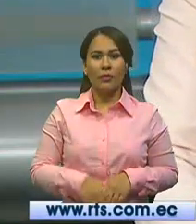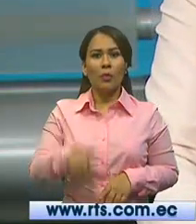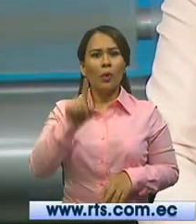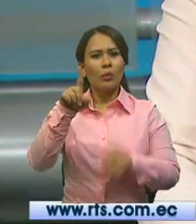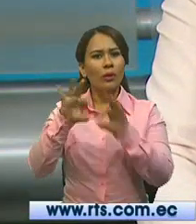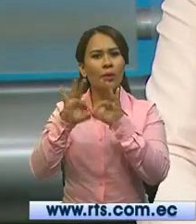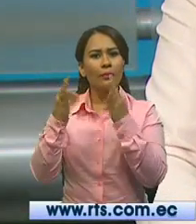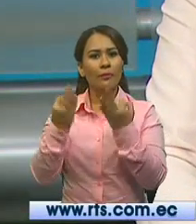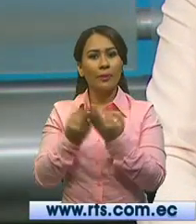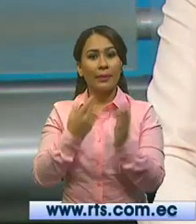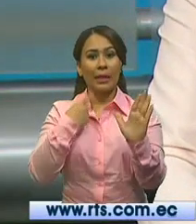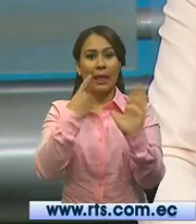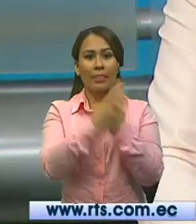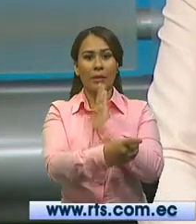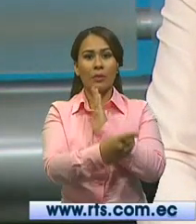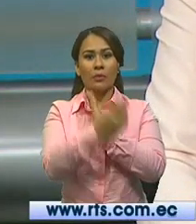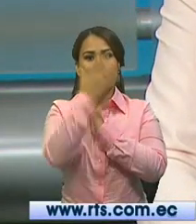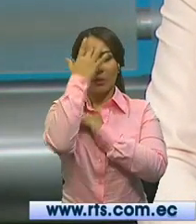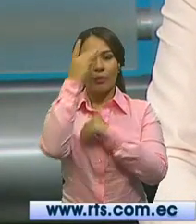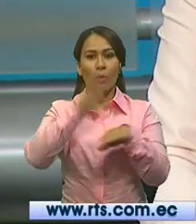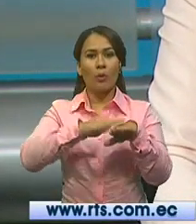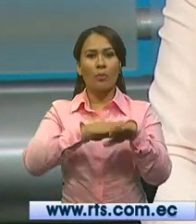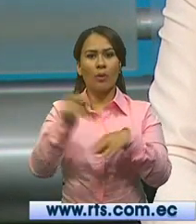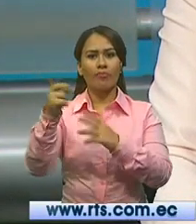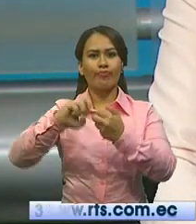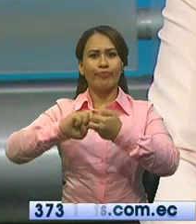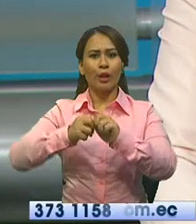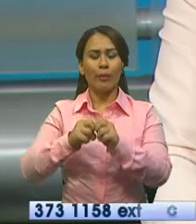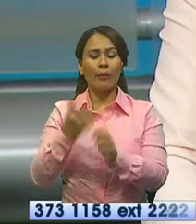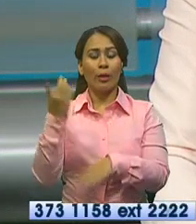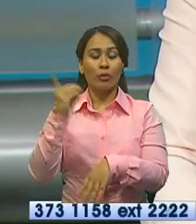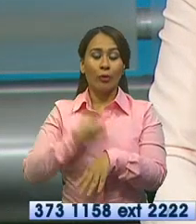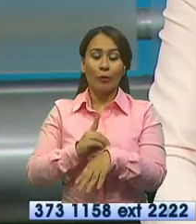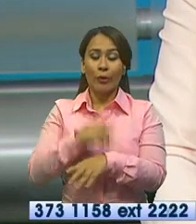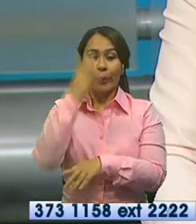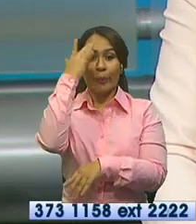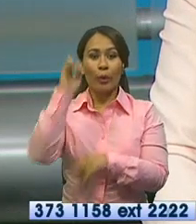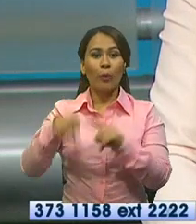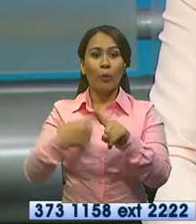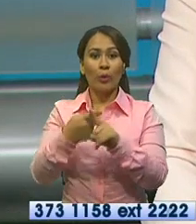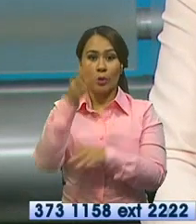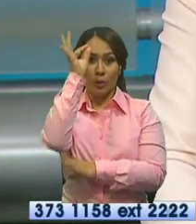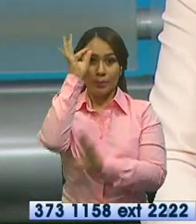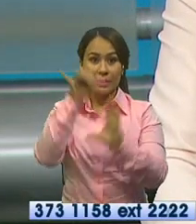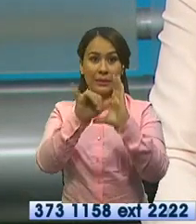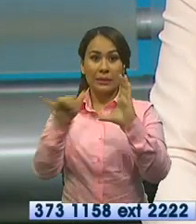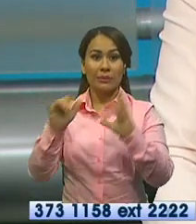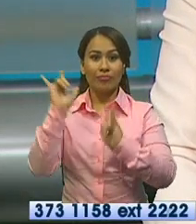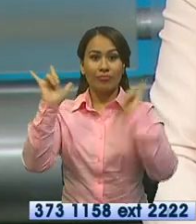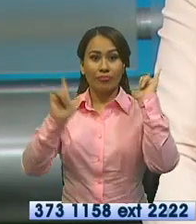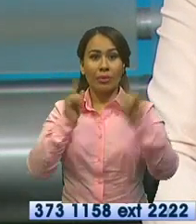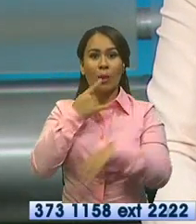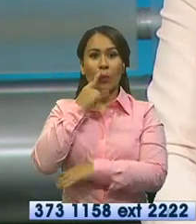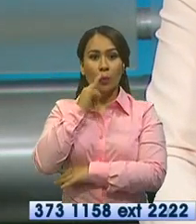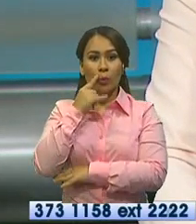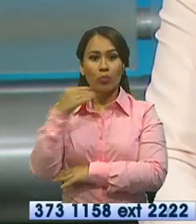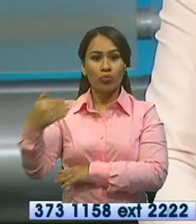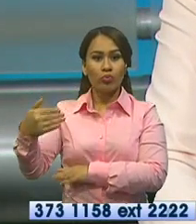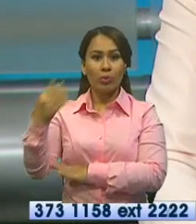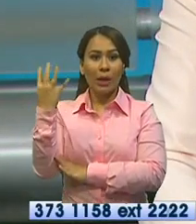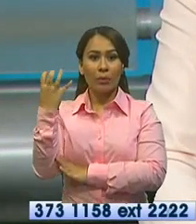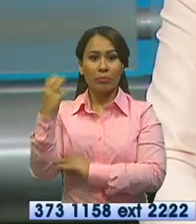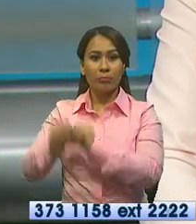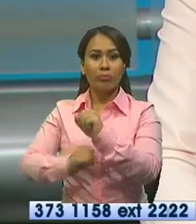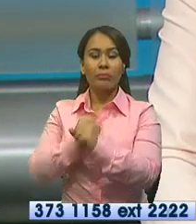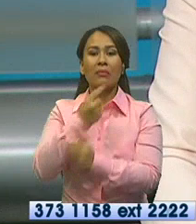La familia denunció una supuesta negligencia médica por el fallecimiento en el hospital de Salinas de un menor de 14 años,